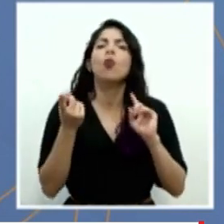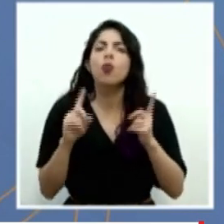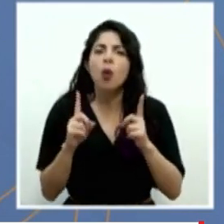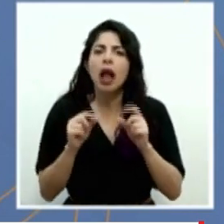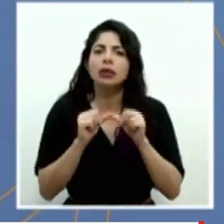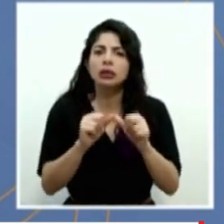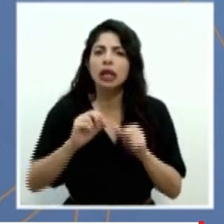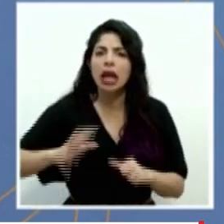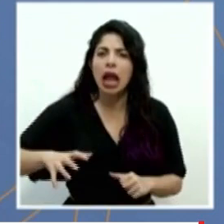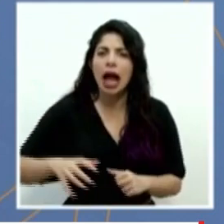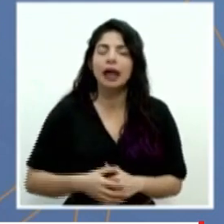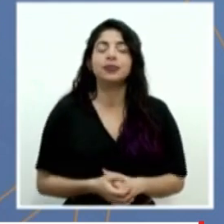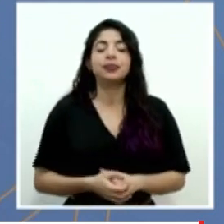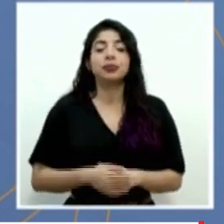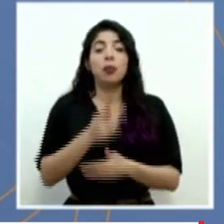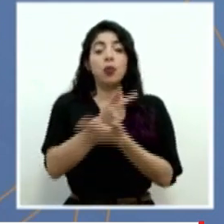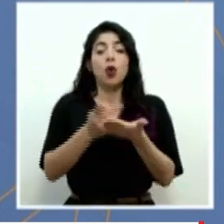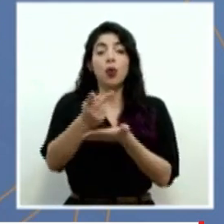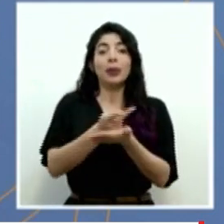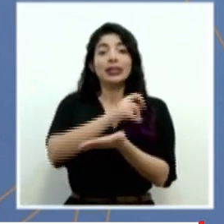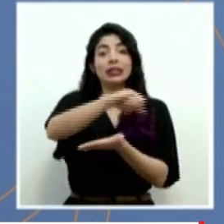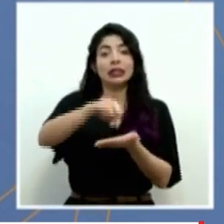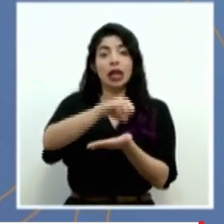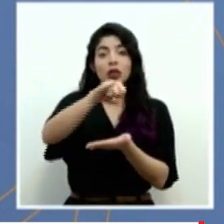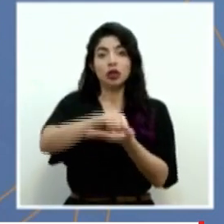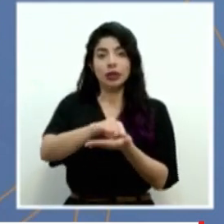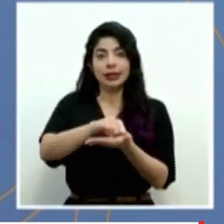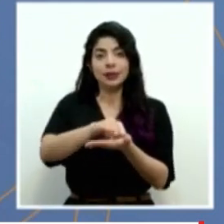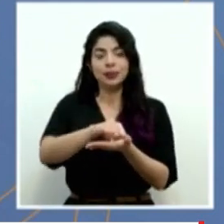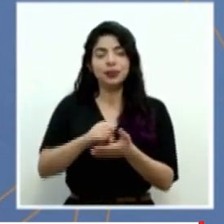los siguientes. Para la provincia de San José